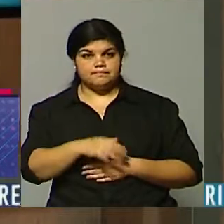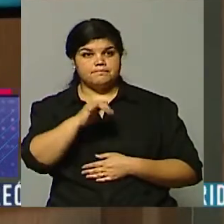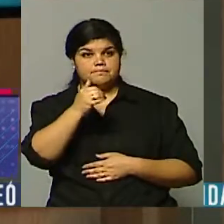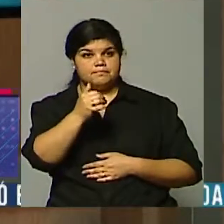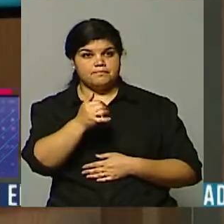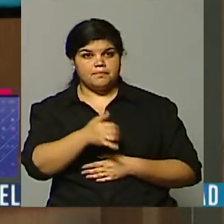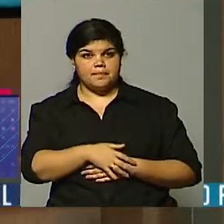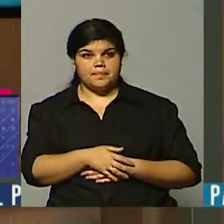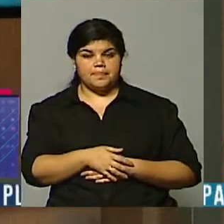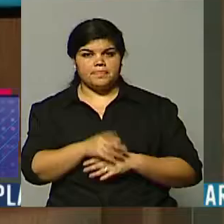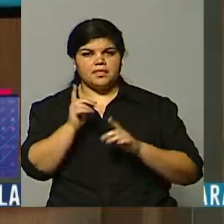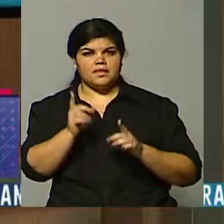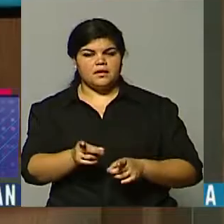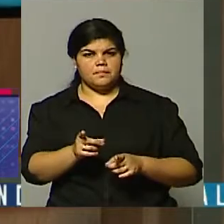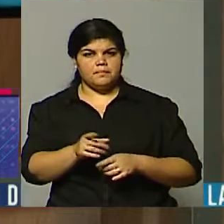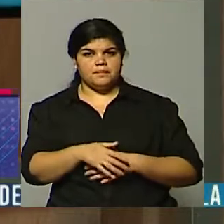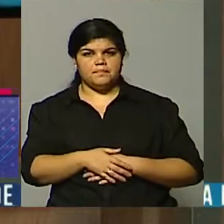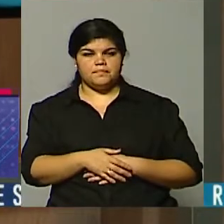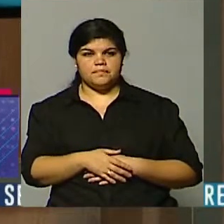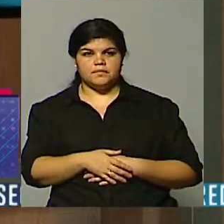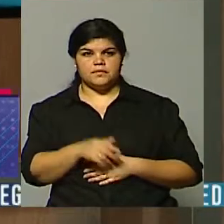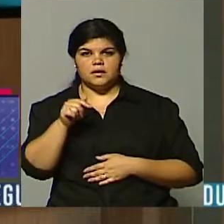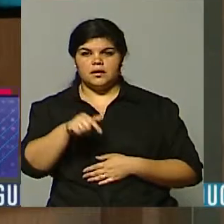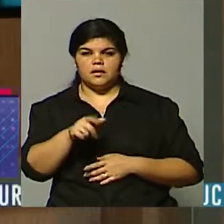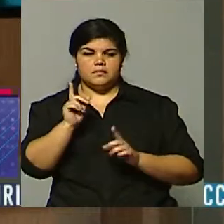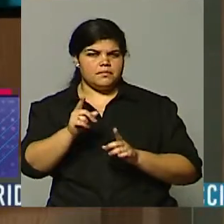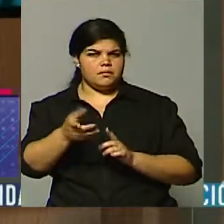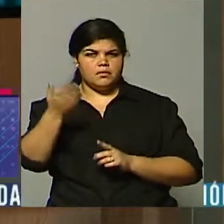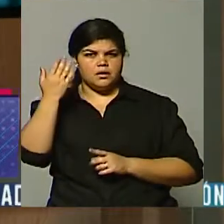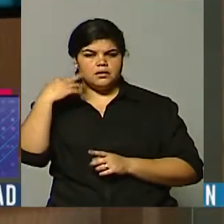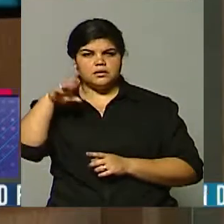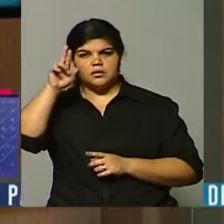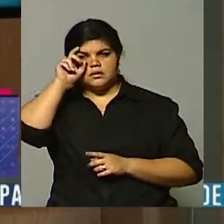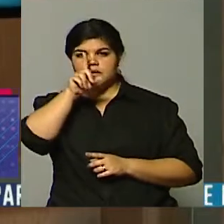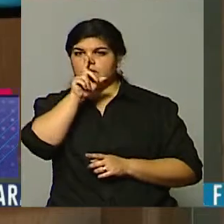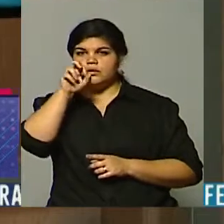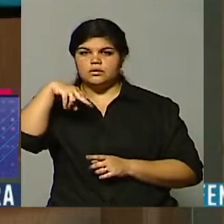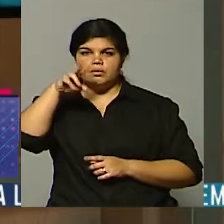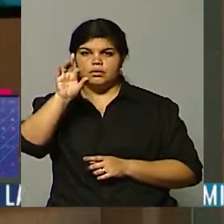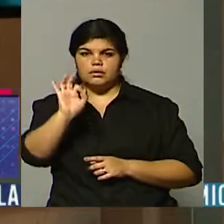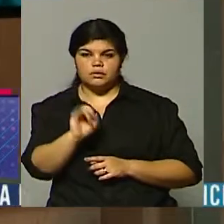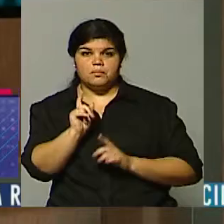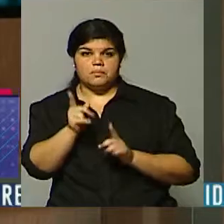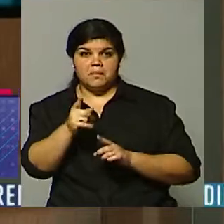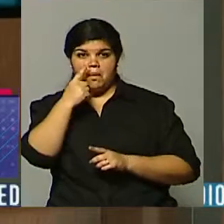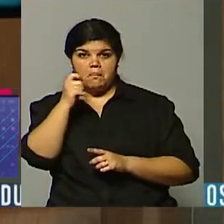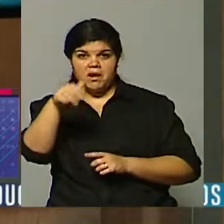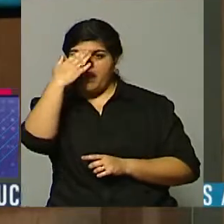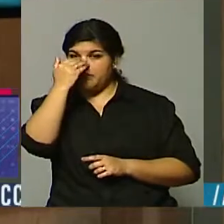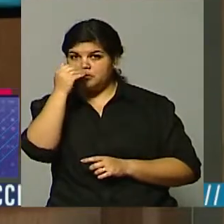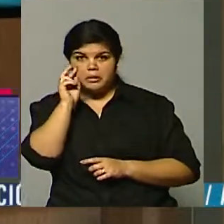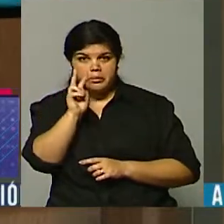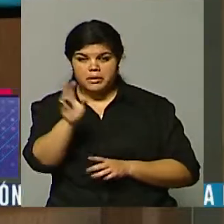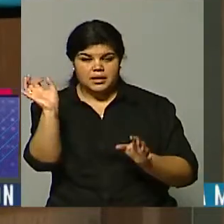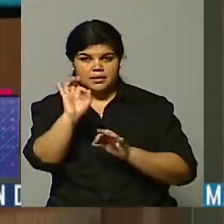hasta, podríamos decir, casi el retorno, porque hacía tiempo que no se lo veía, o al menos en producciones taquilleras, a este actor que además va a prometer